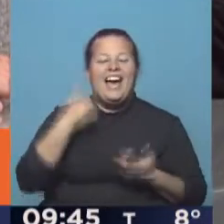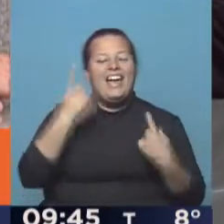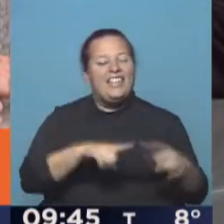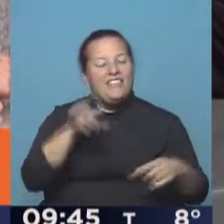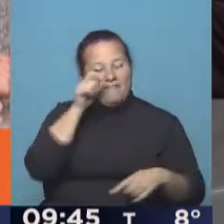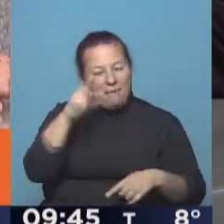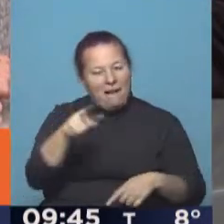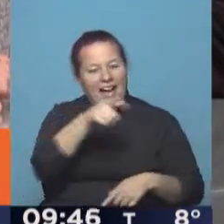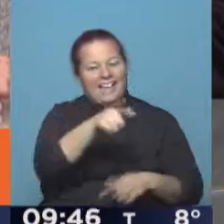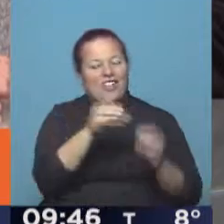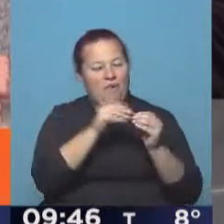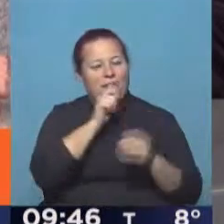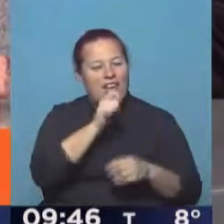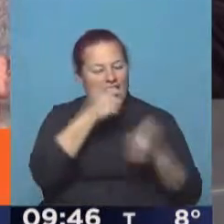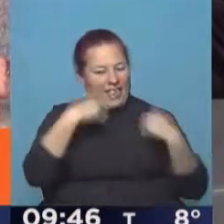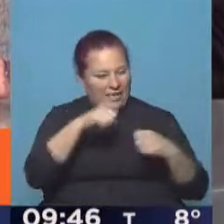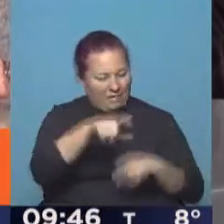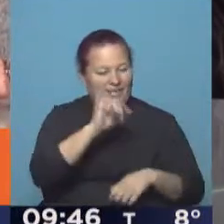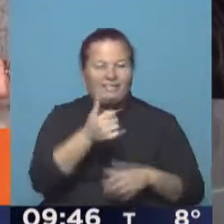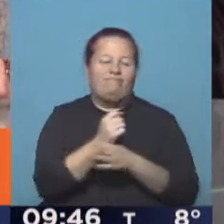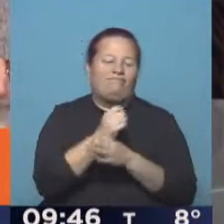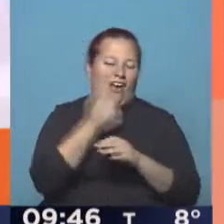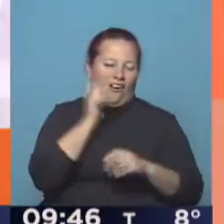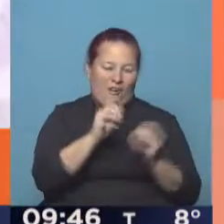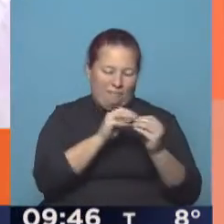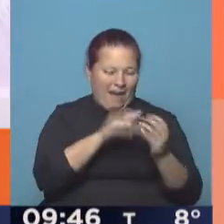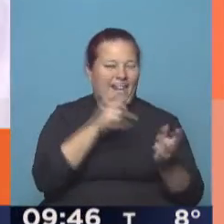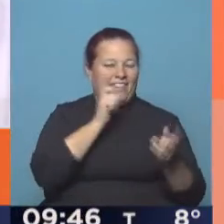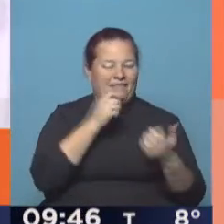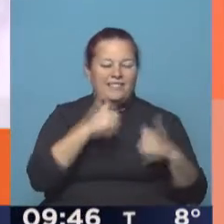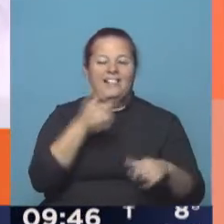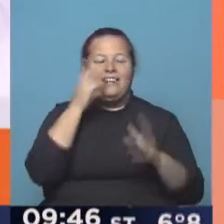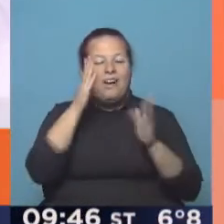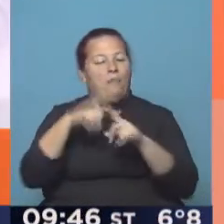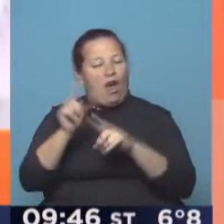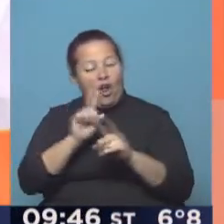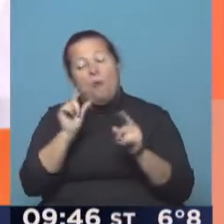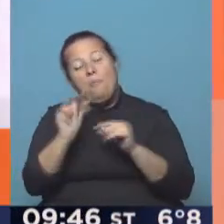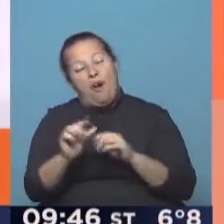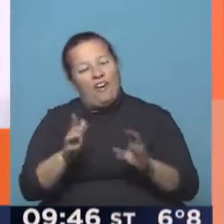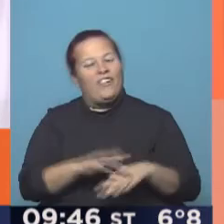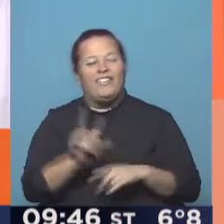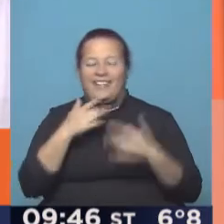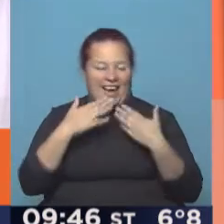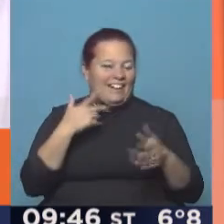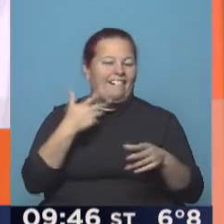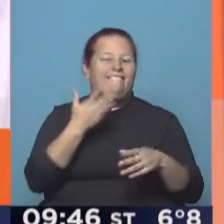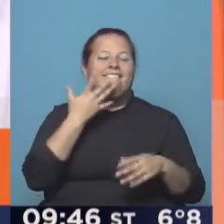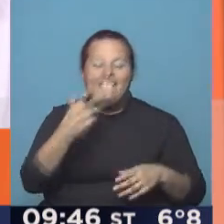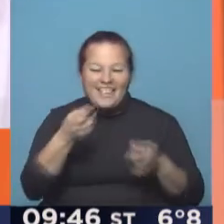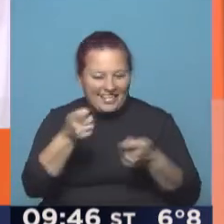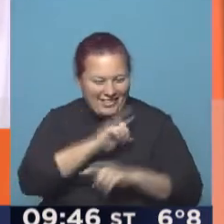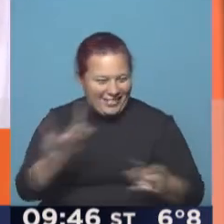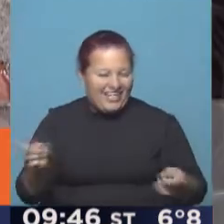del padre, Leandro es colega, periodista deportivo, un excelente colega, no se ha dedicado a la política, o un poquito. Gracias, no lo pudo tentar Leandro para